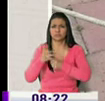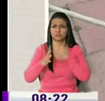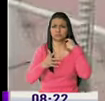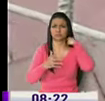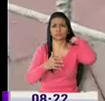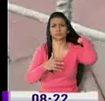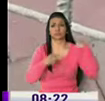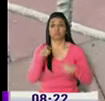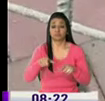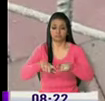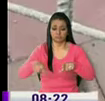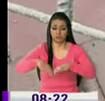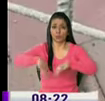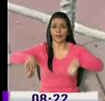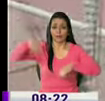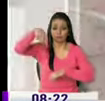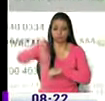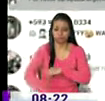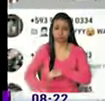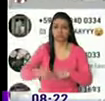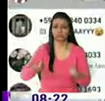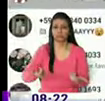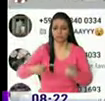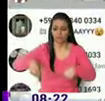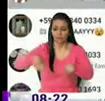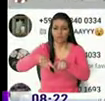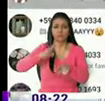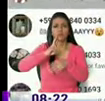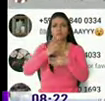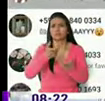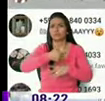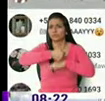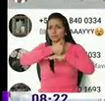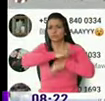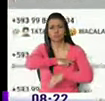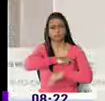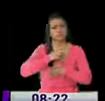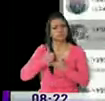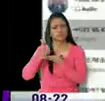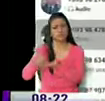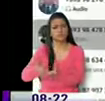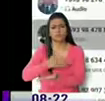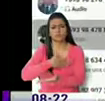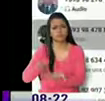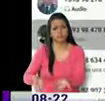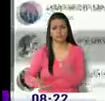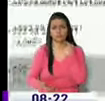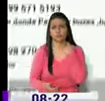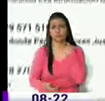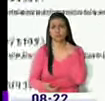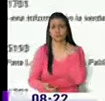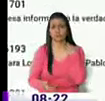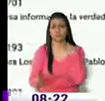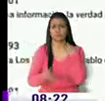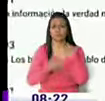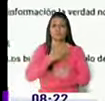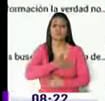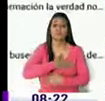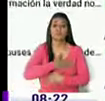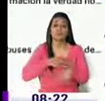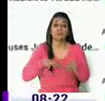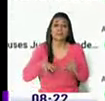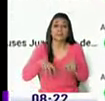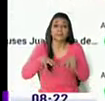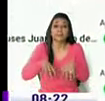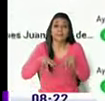¿Tres años? Ahí está, 3 años. Autoridades municipales, por favor, ayuden pues a los vecinos, no lo dejen así. Por favor, la mascota